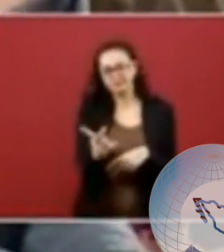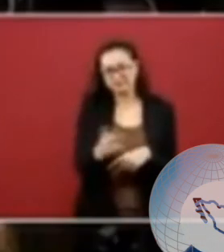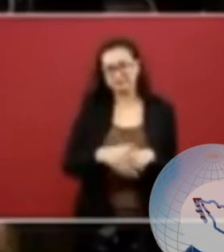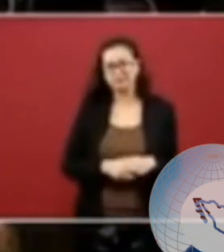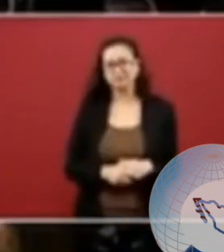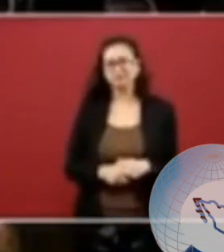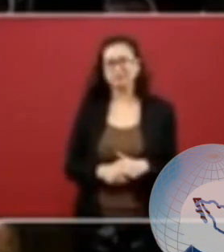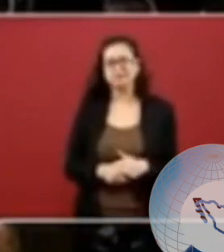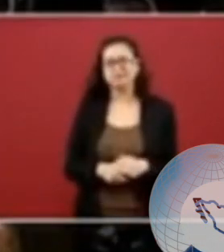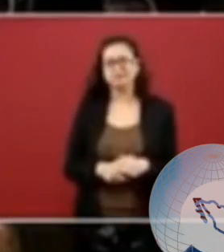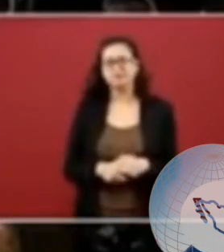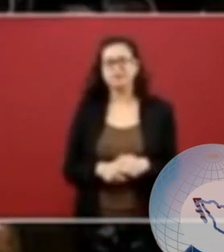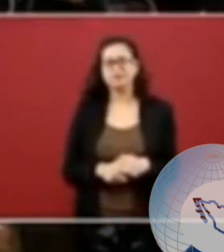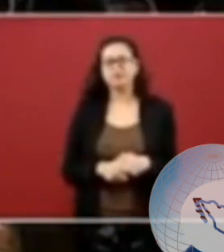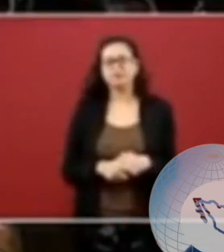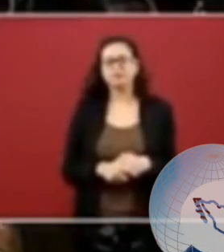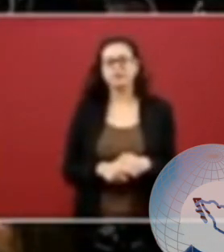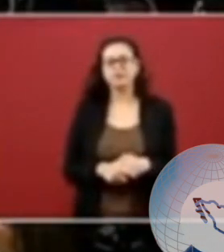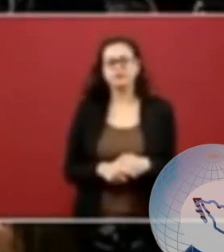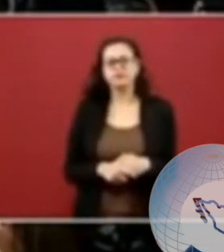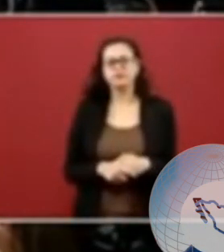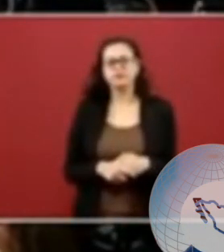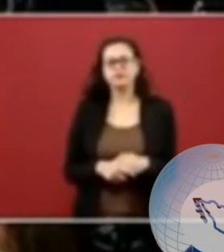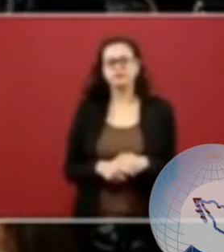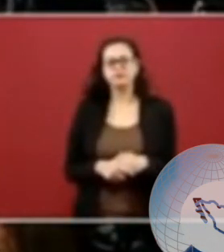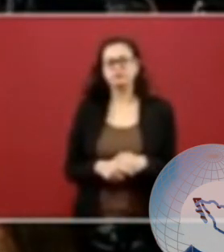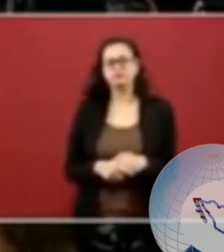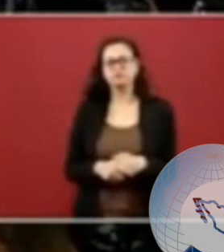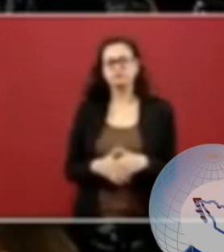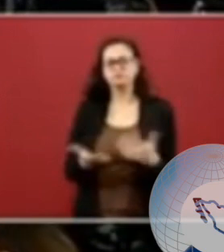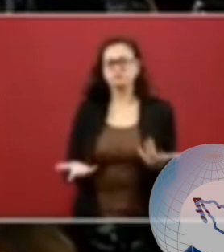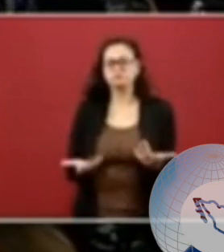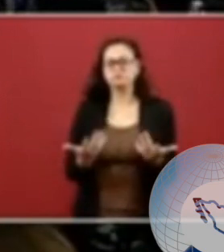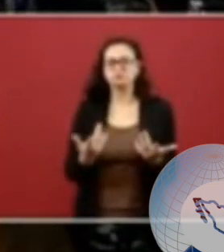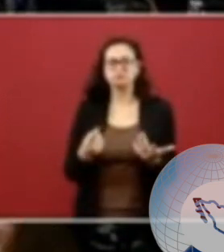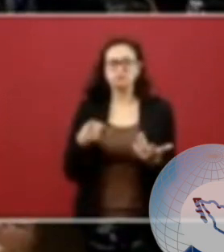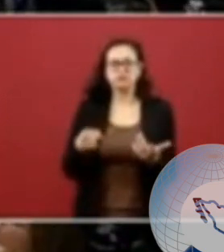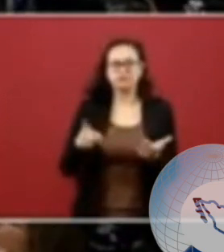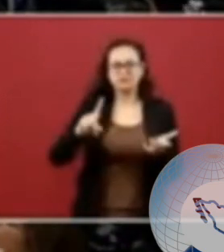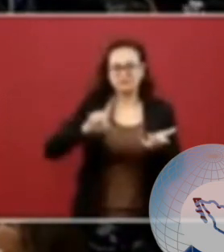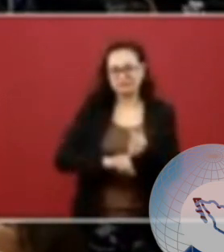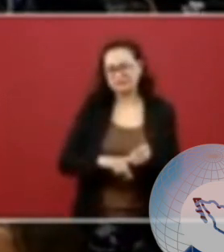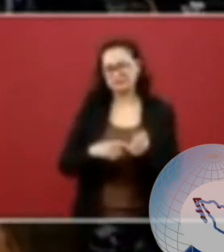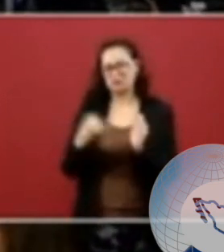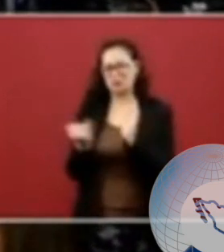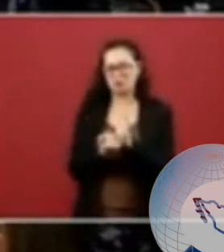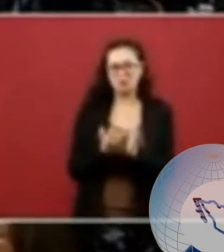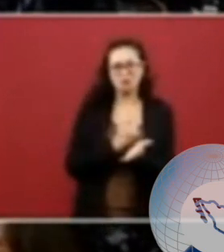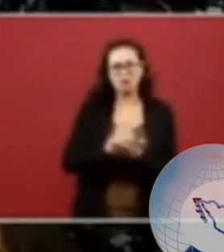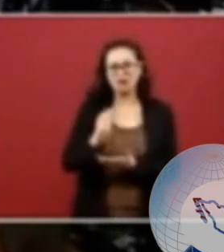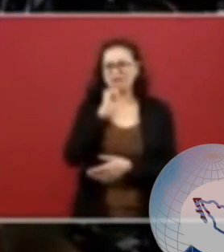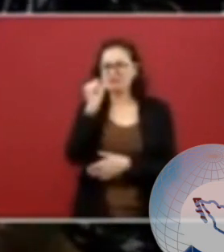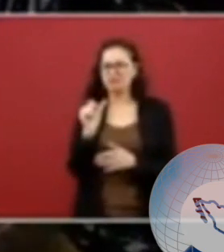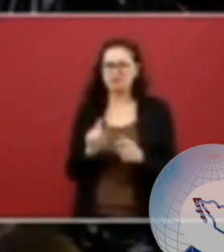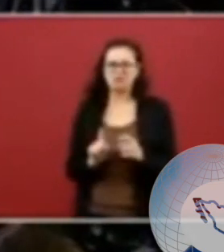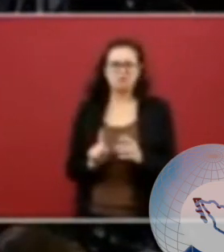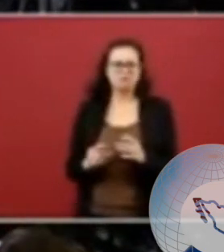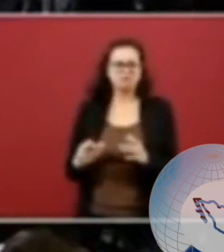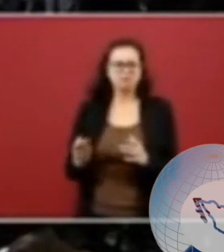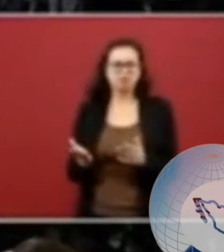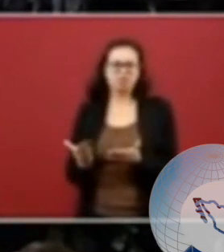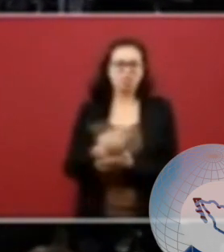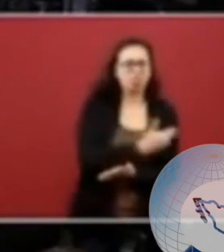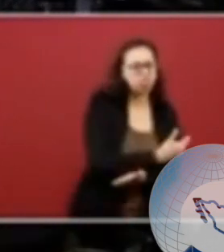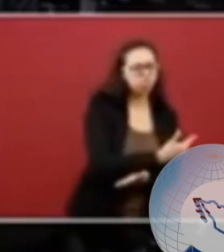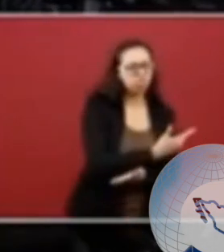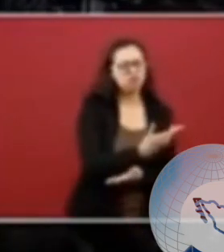ha referido que esta situación de la evasión, ¿no?, de la evasión fiscal, ¿cuáles